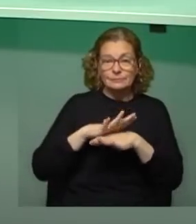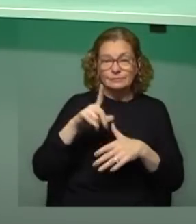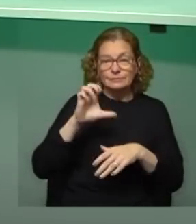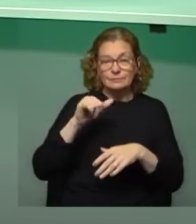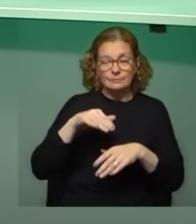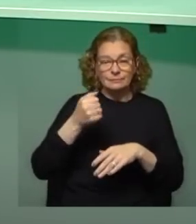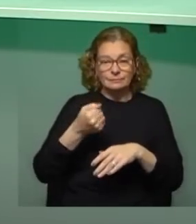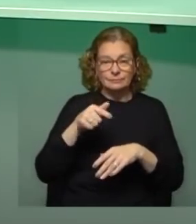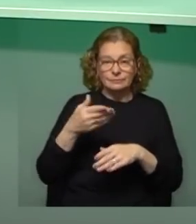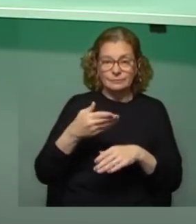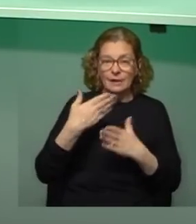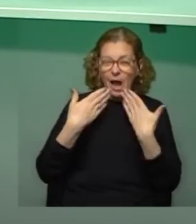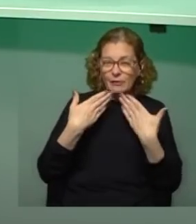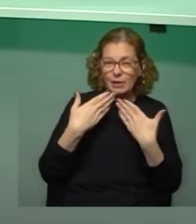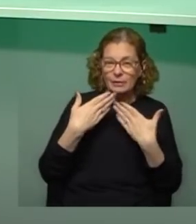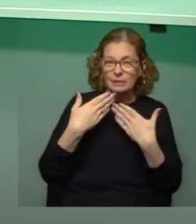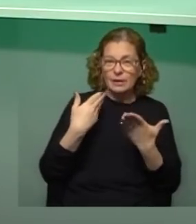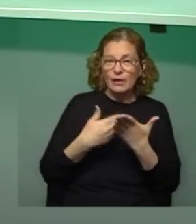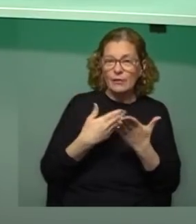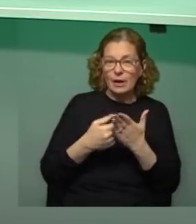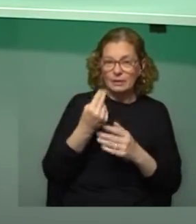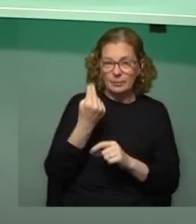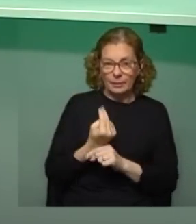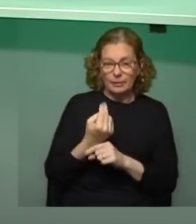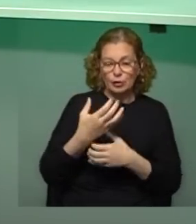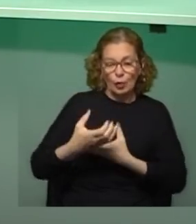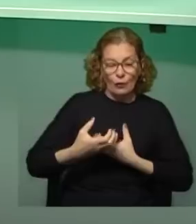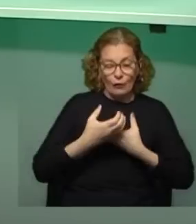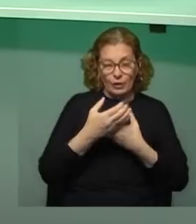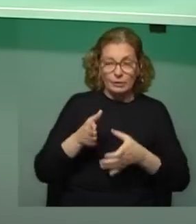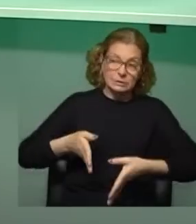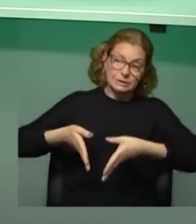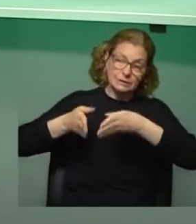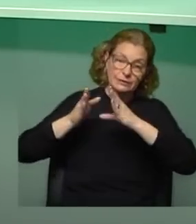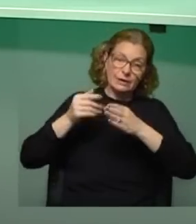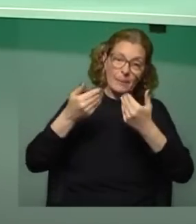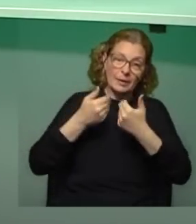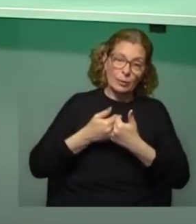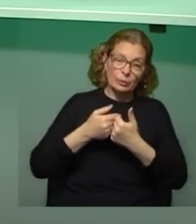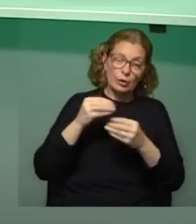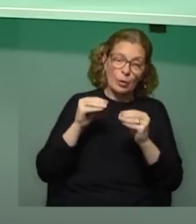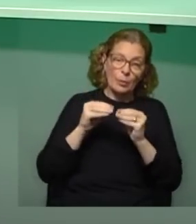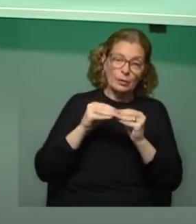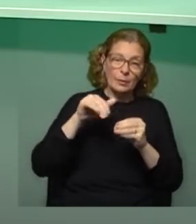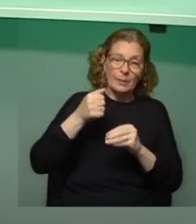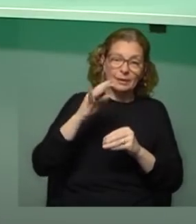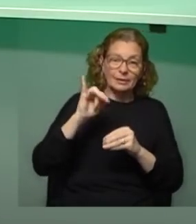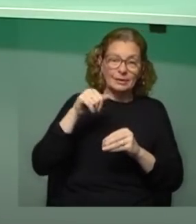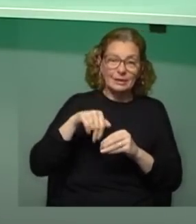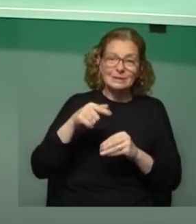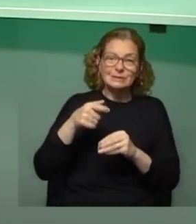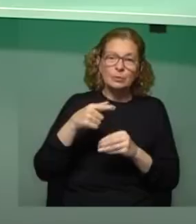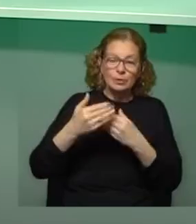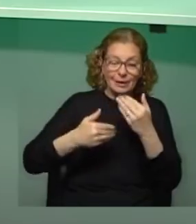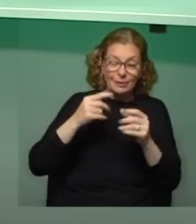Martín lema en este momento hablaba de la falta de habilitación de bomberos del edificio en esa pregunta que hizo nuestro compañero Martín Duarte Y por supuesto